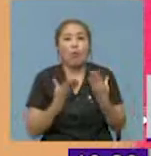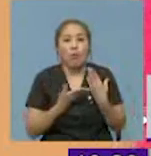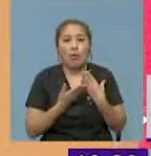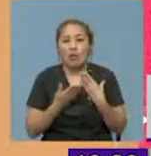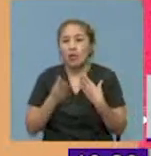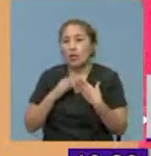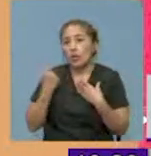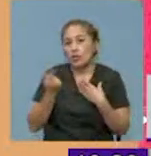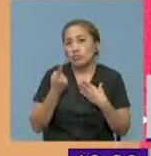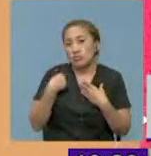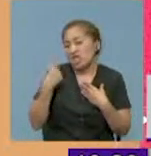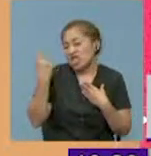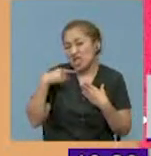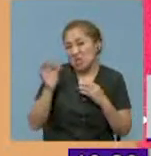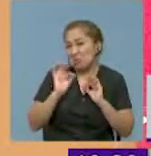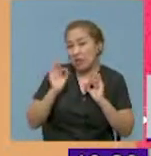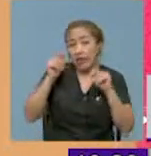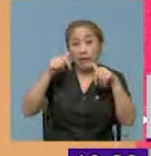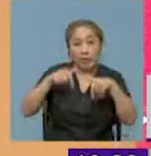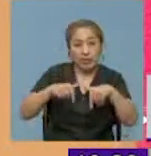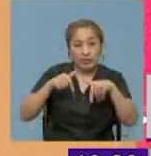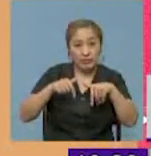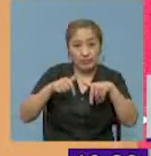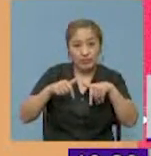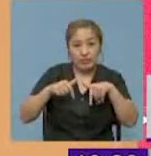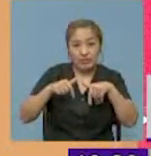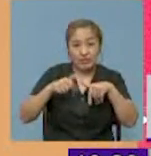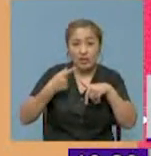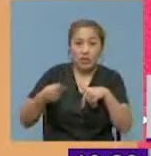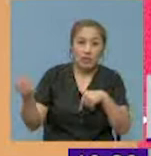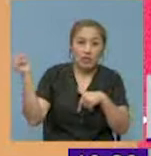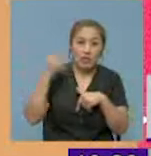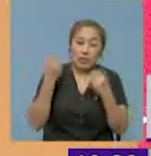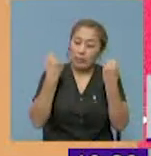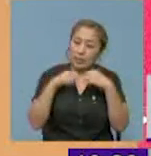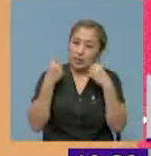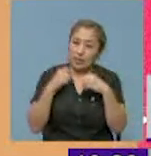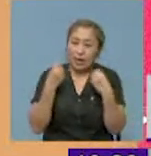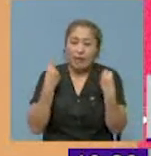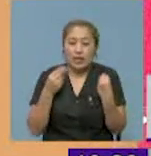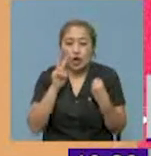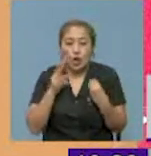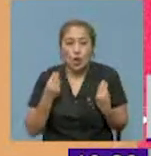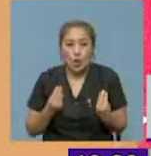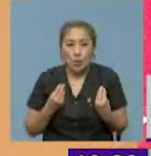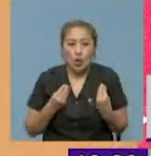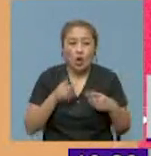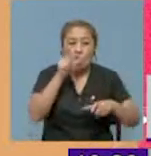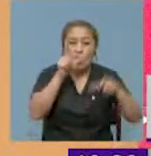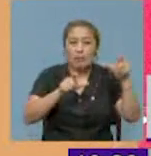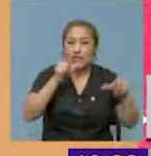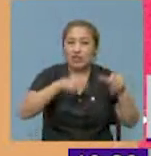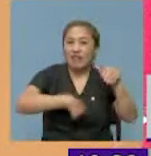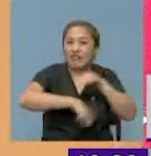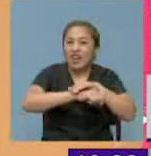de no pasar nada raro ahora recién hoy volvemos a los entrenamientos a ver cómo están los muchachos